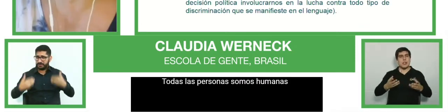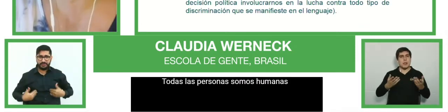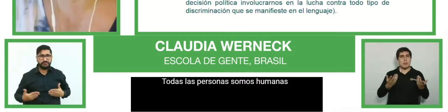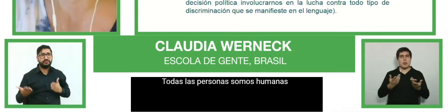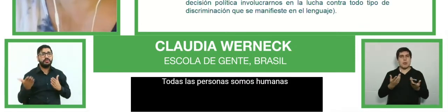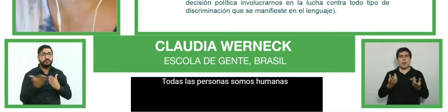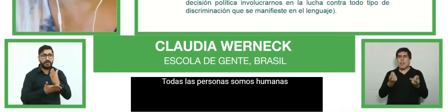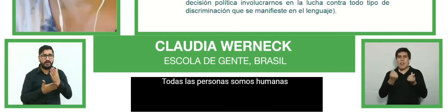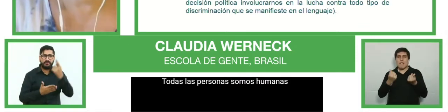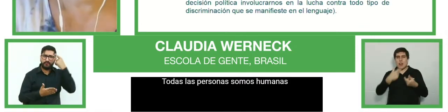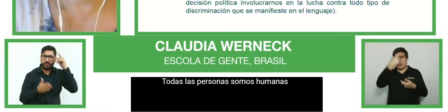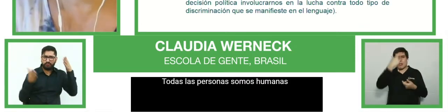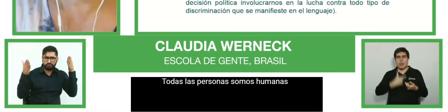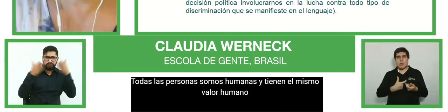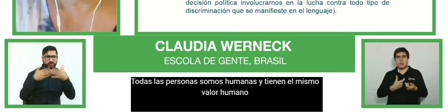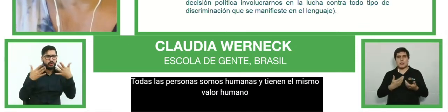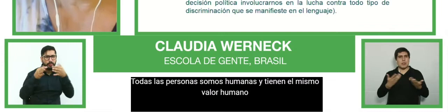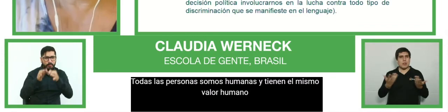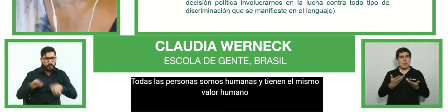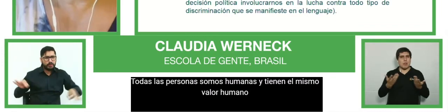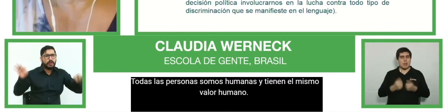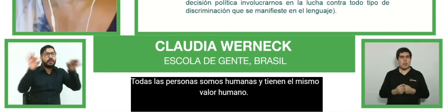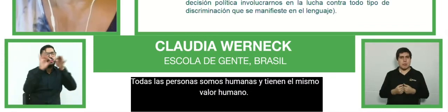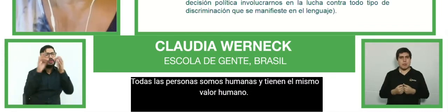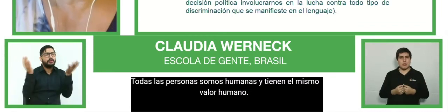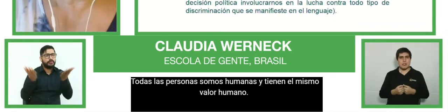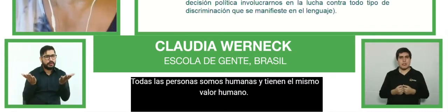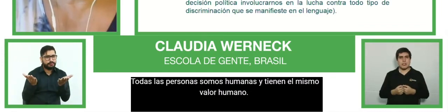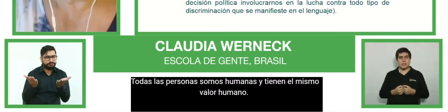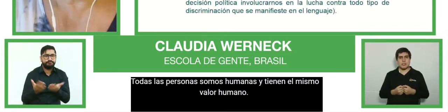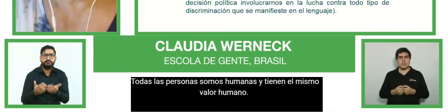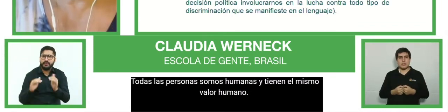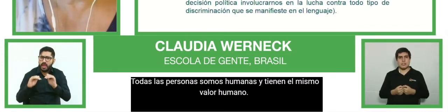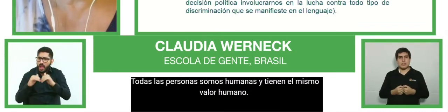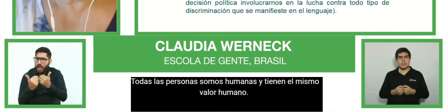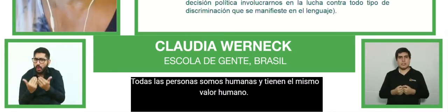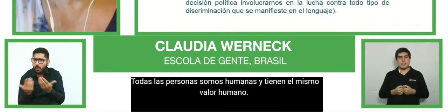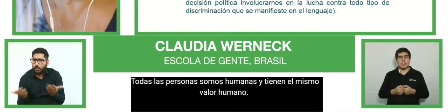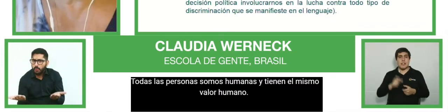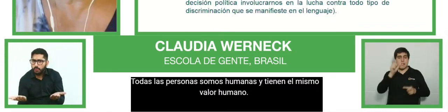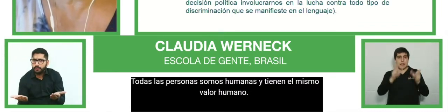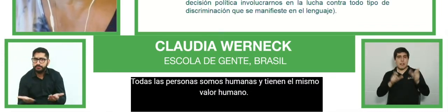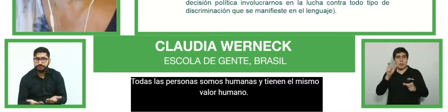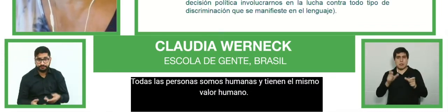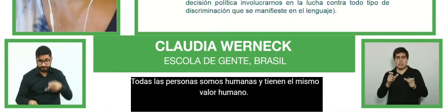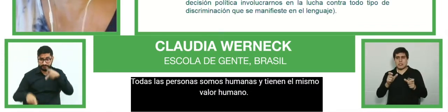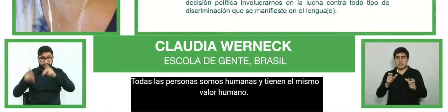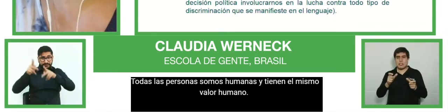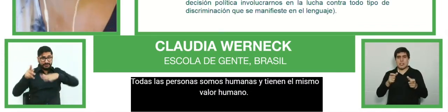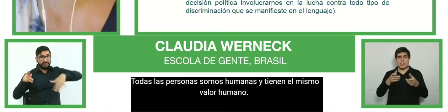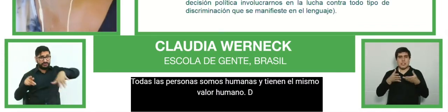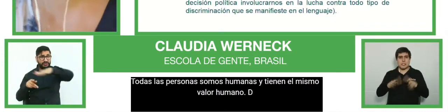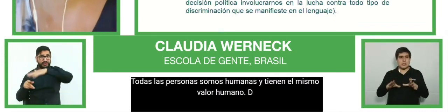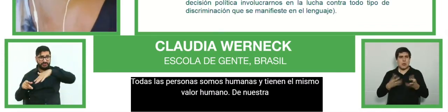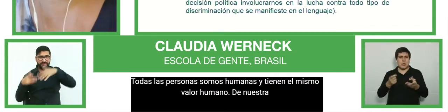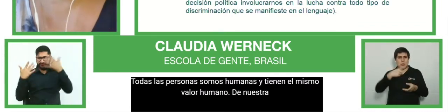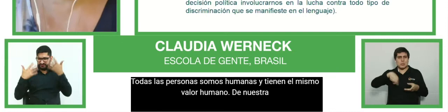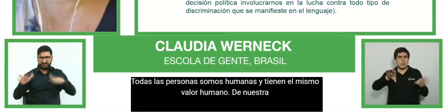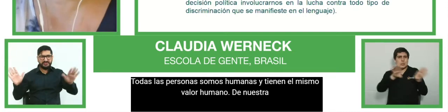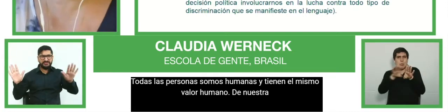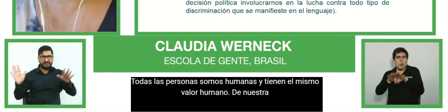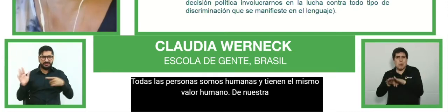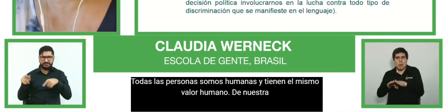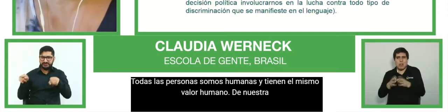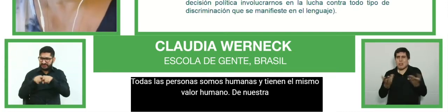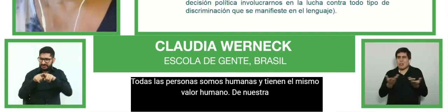valor humano de los humanos? ¿De nuestra diversidad infinita o de nuestras semejanzas